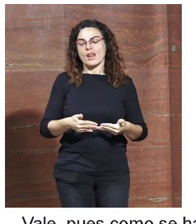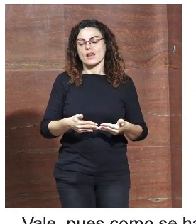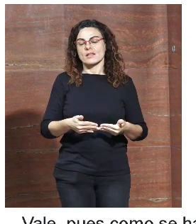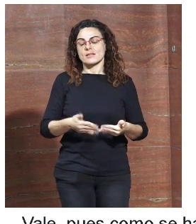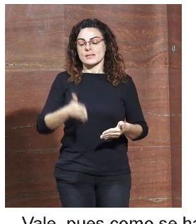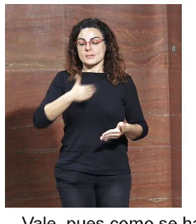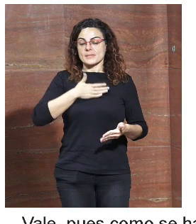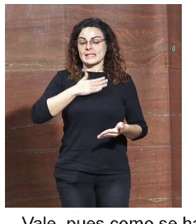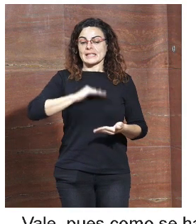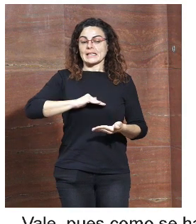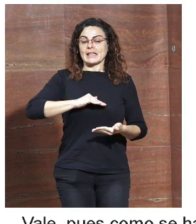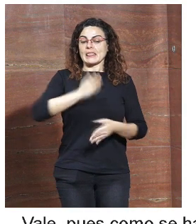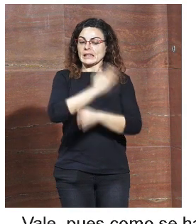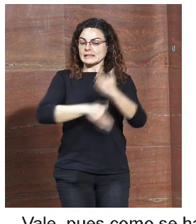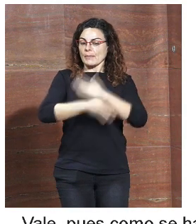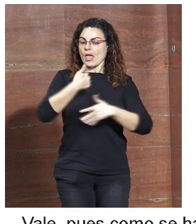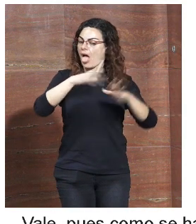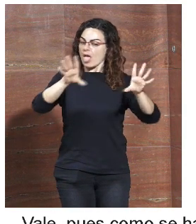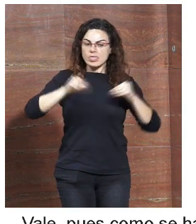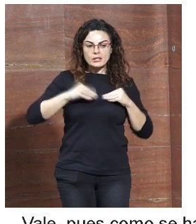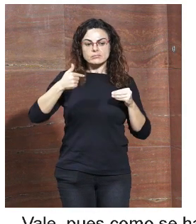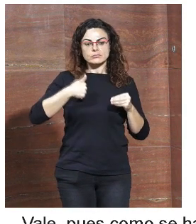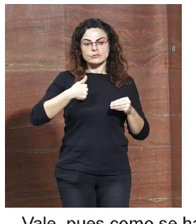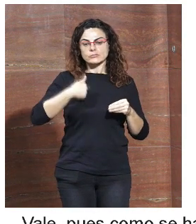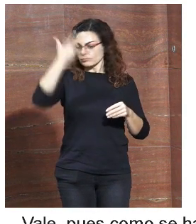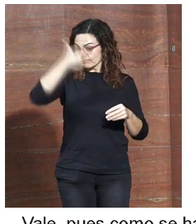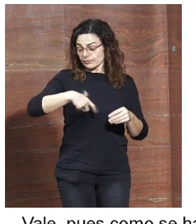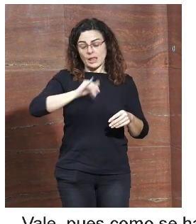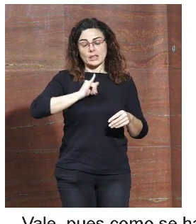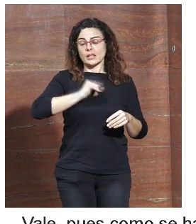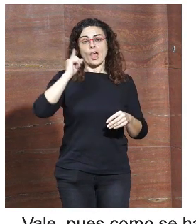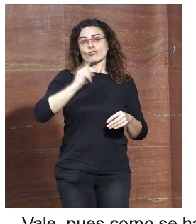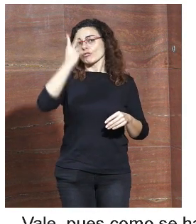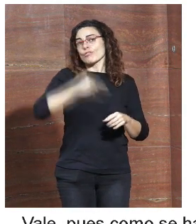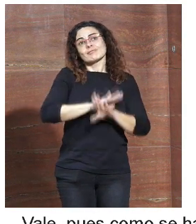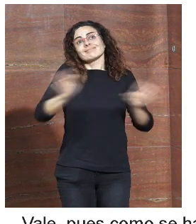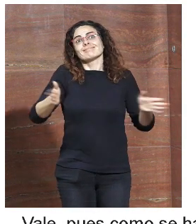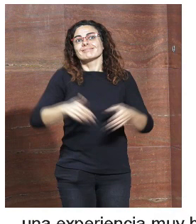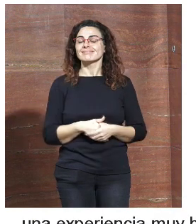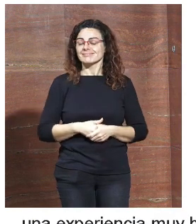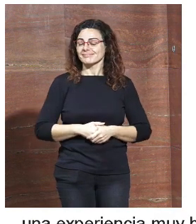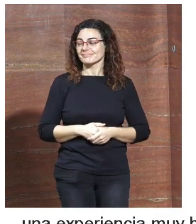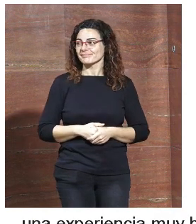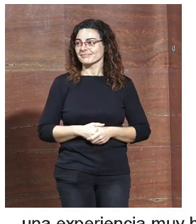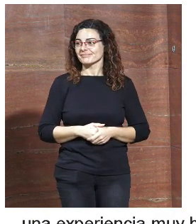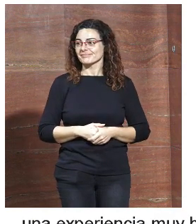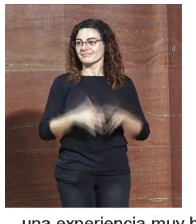mi discapacidad, acepté que soy una persona sordociega y ya está.